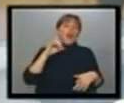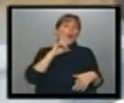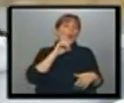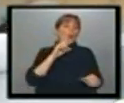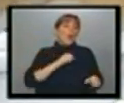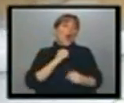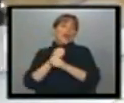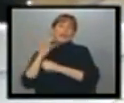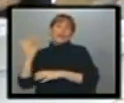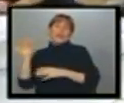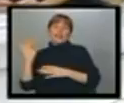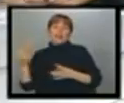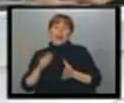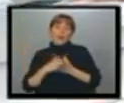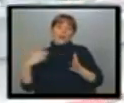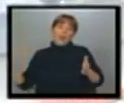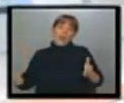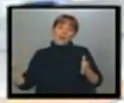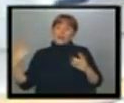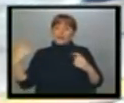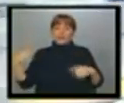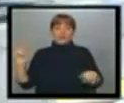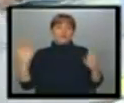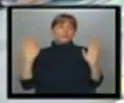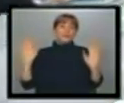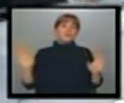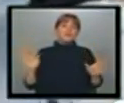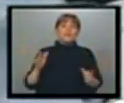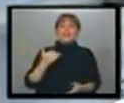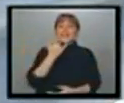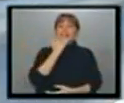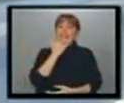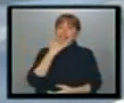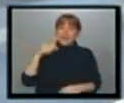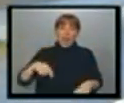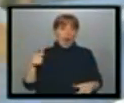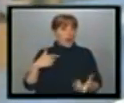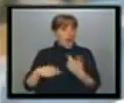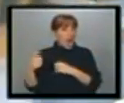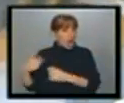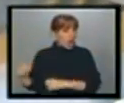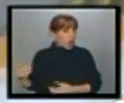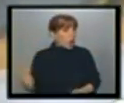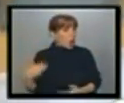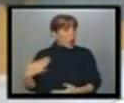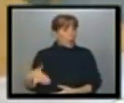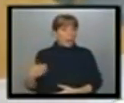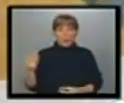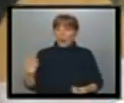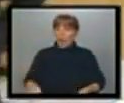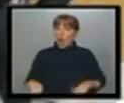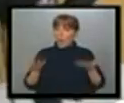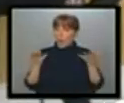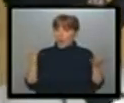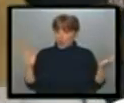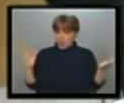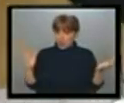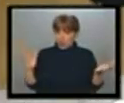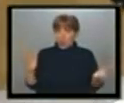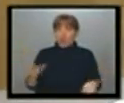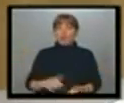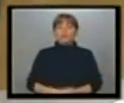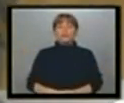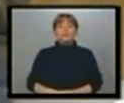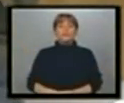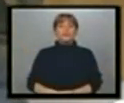Recién decía Mariano, comprar yerba porque se viene el aumento. ¿Qué pasa con la leche? ¿Hay que comprar leche? Eso se lo vamos a preguntar a Marcelo